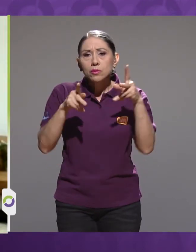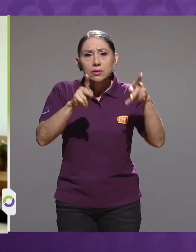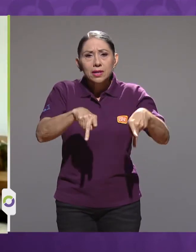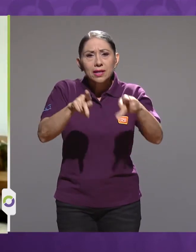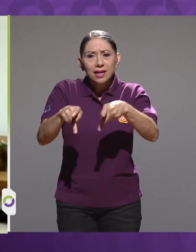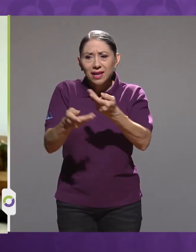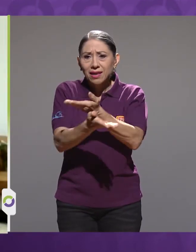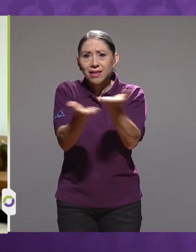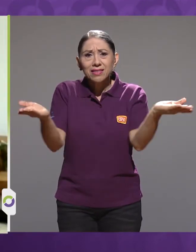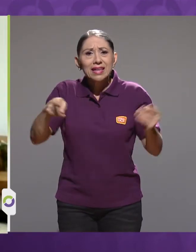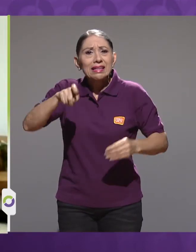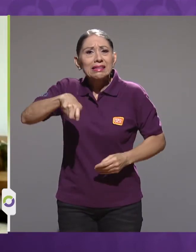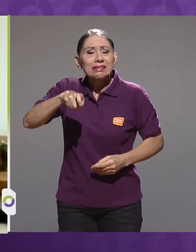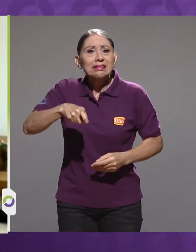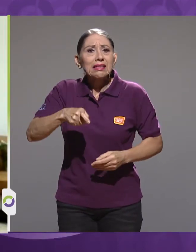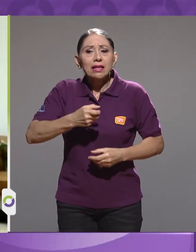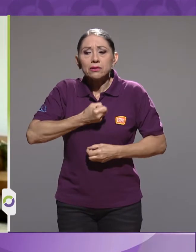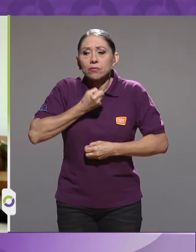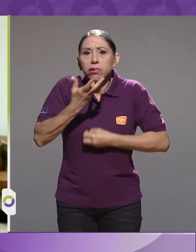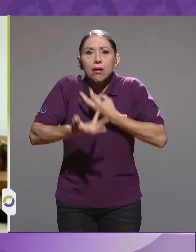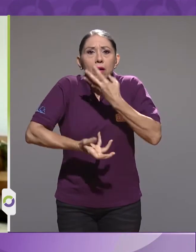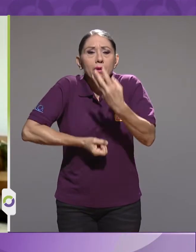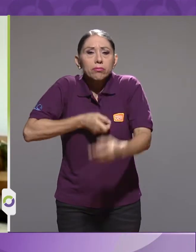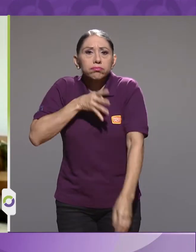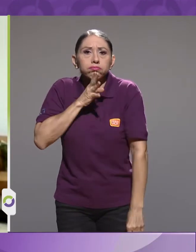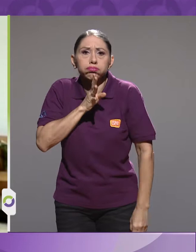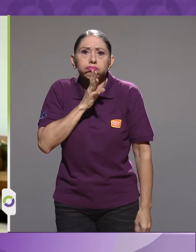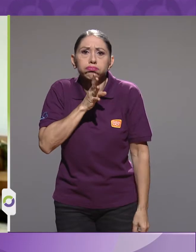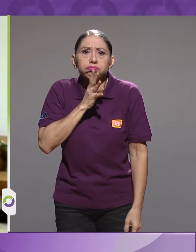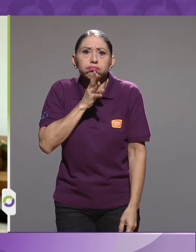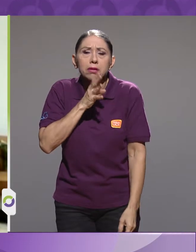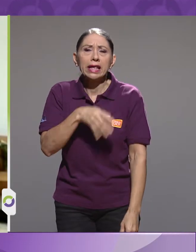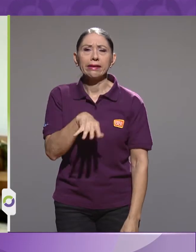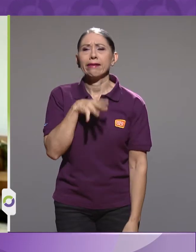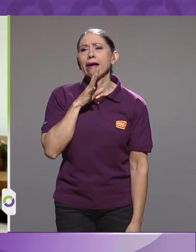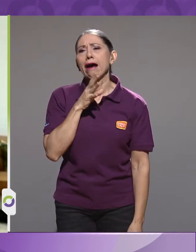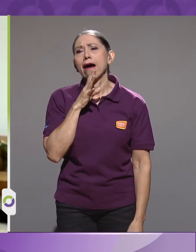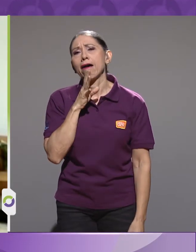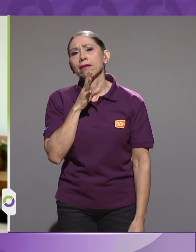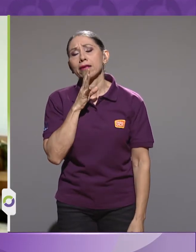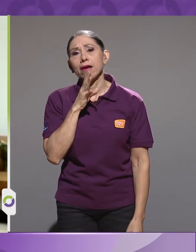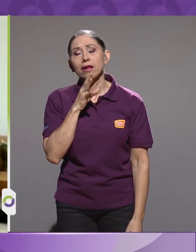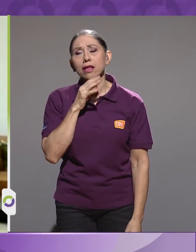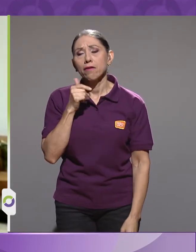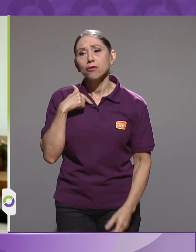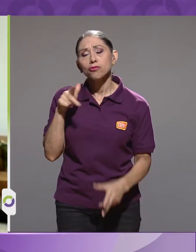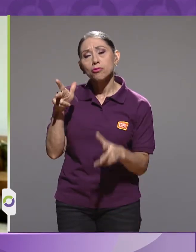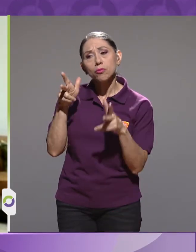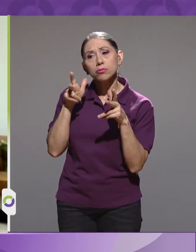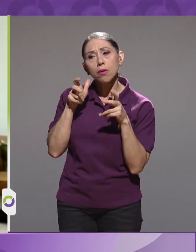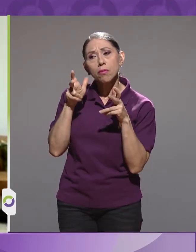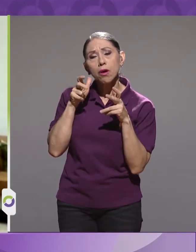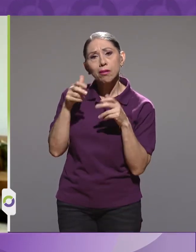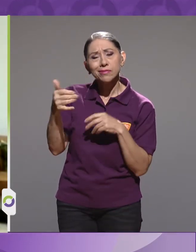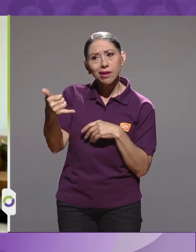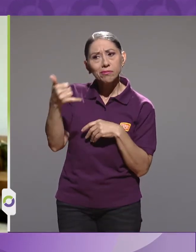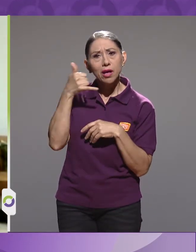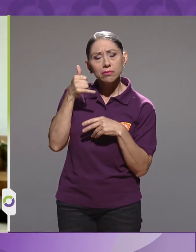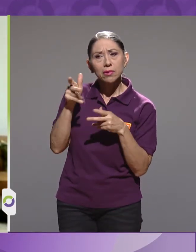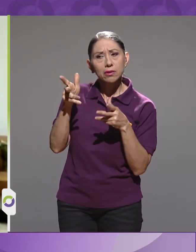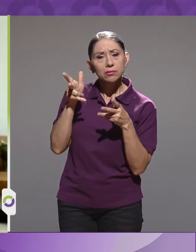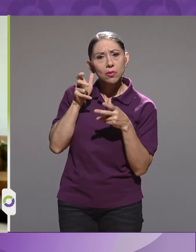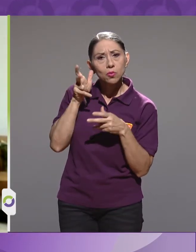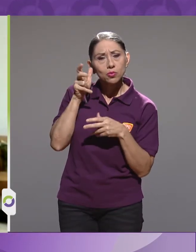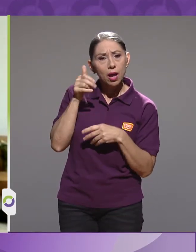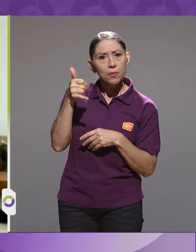Mucha gente lo que necesita es hablar, desahogarse. Y hablan y hablan y hablan y nosotros la escuchamos,